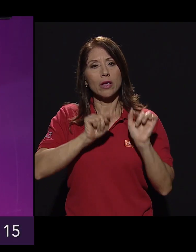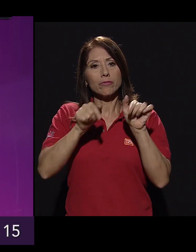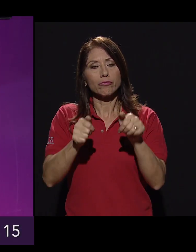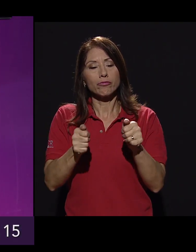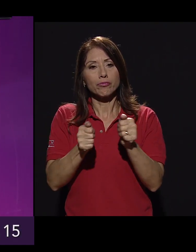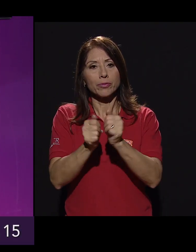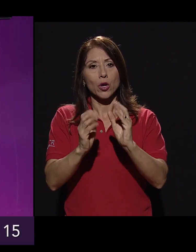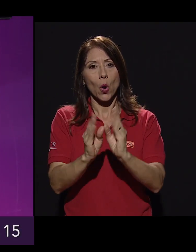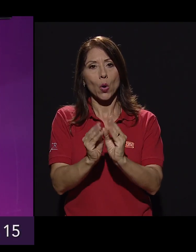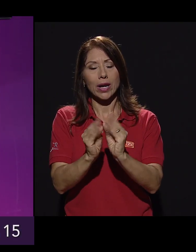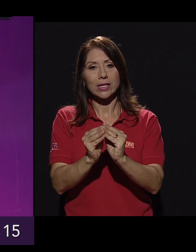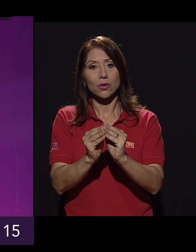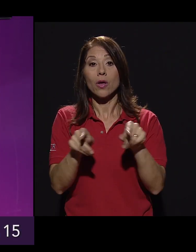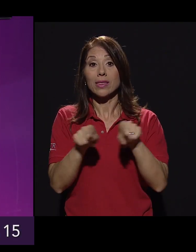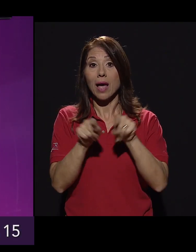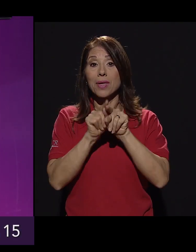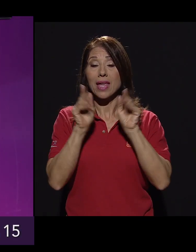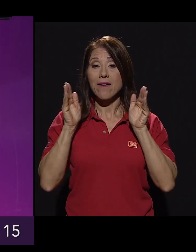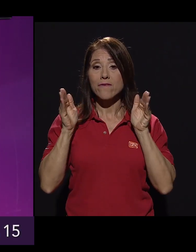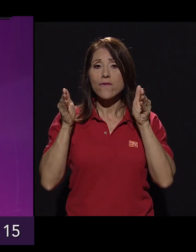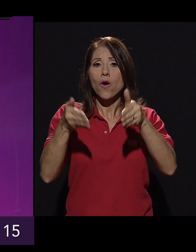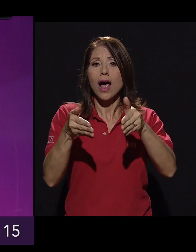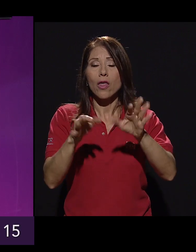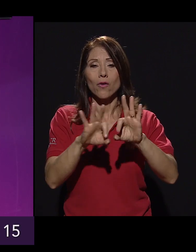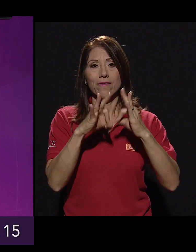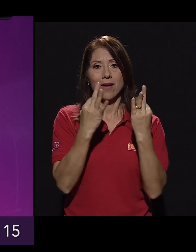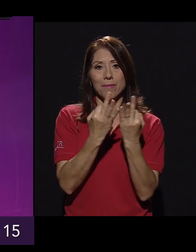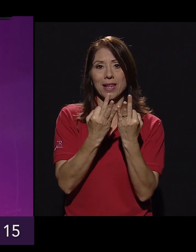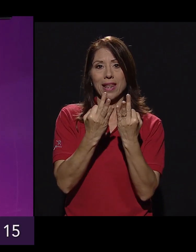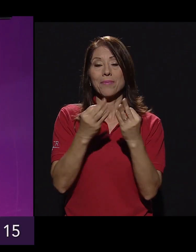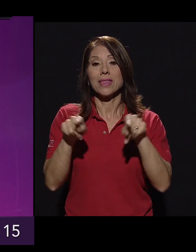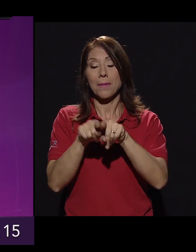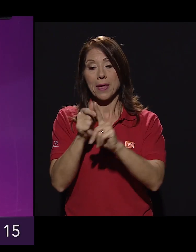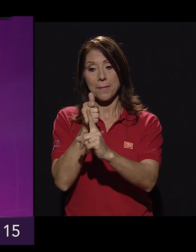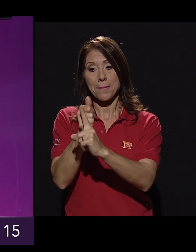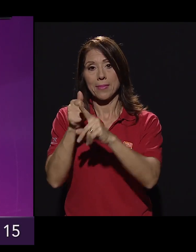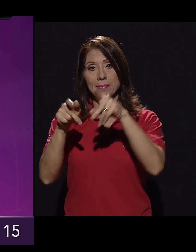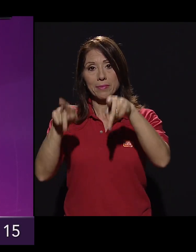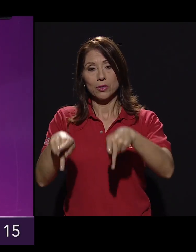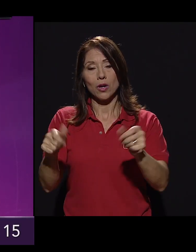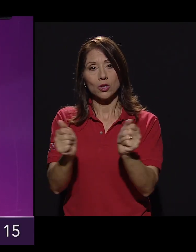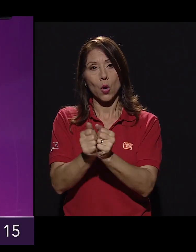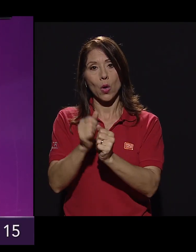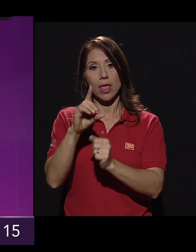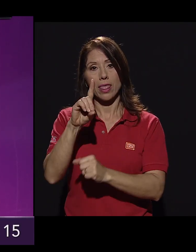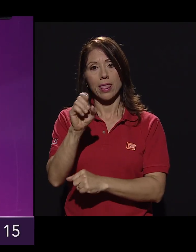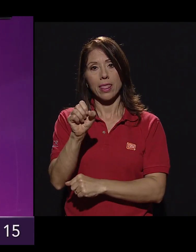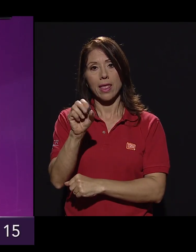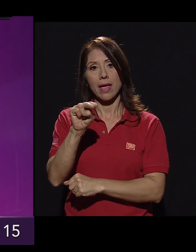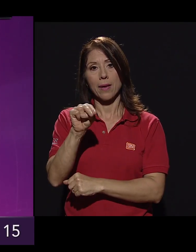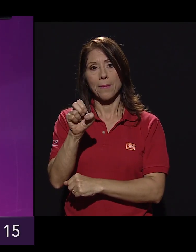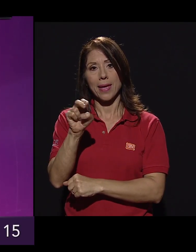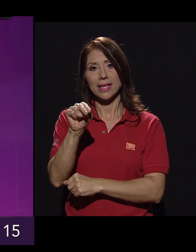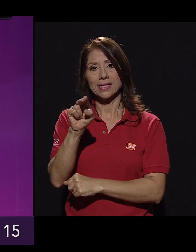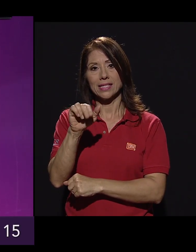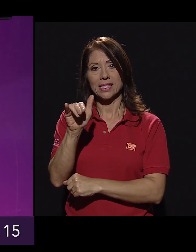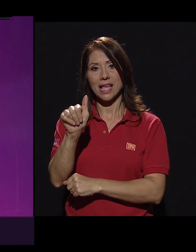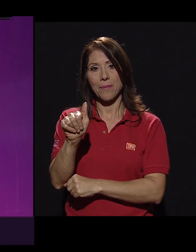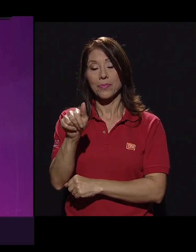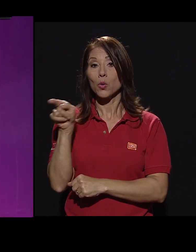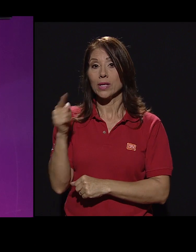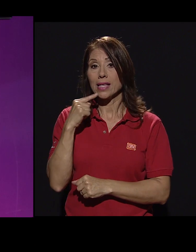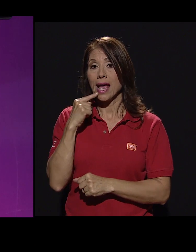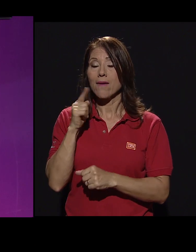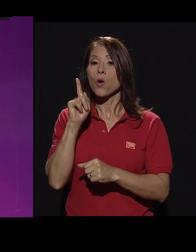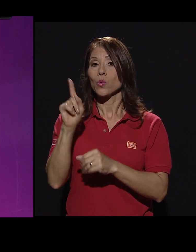De este congreso Y decíamos Enfocado también En los familiares Y las personas con demencia Ya usted mencionaba Uno de los